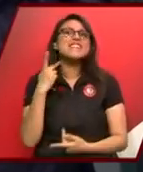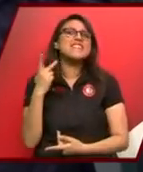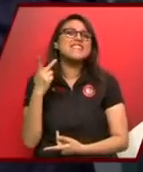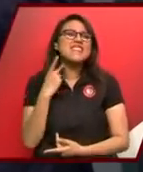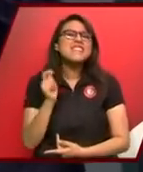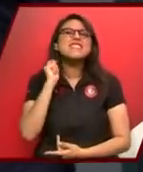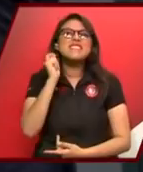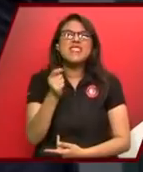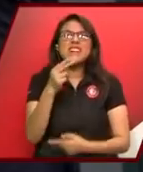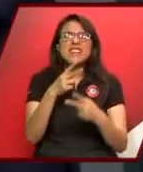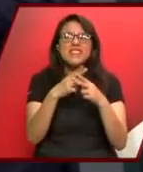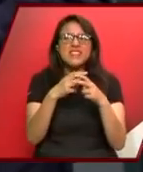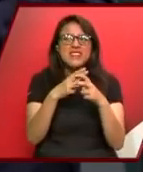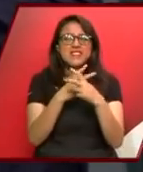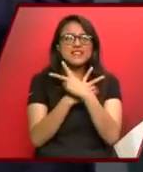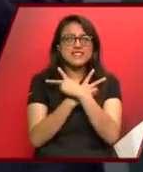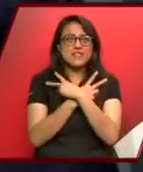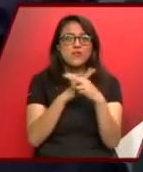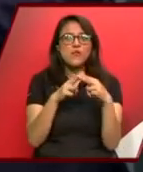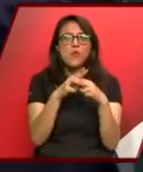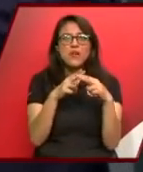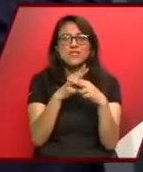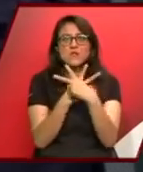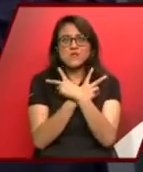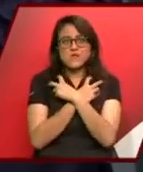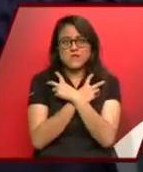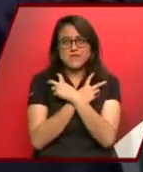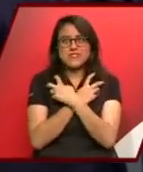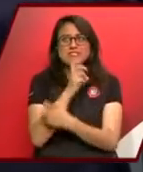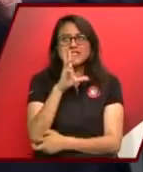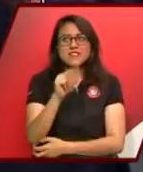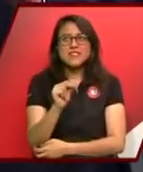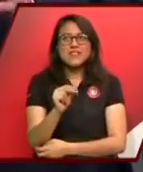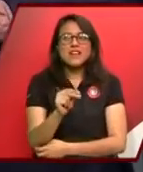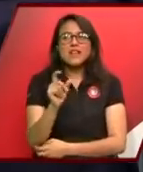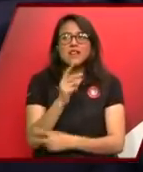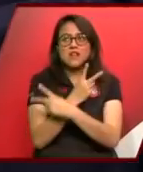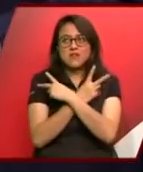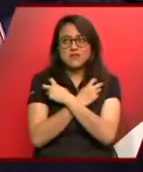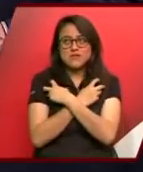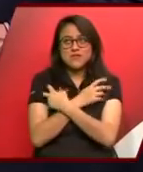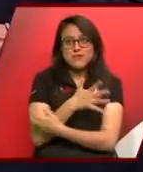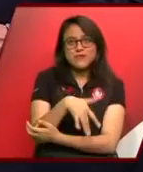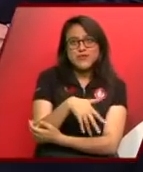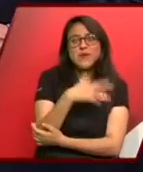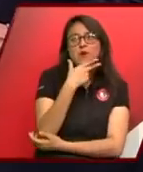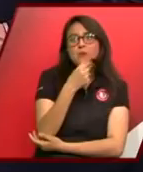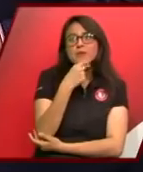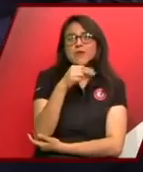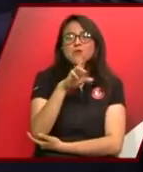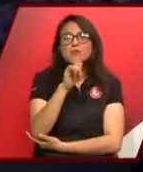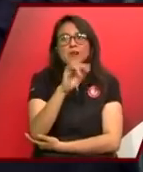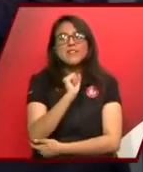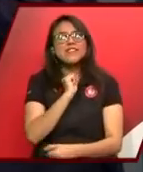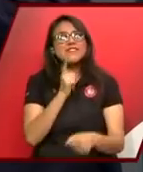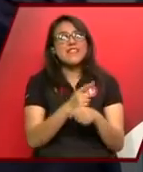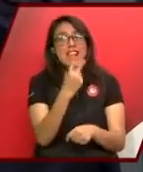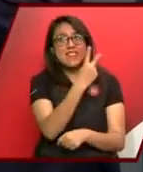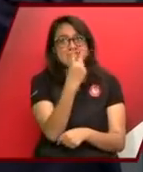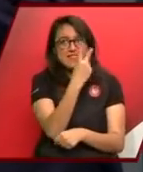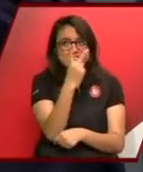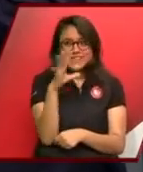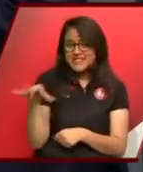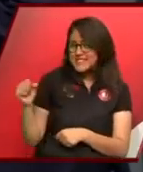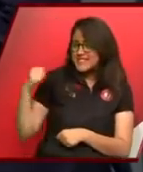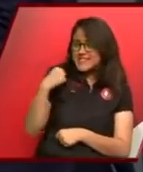político, esto es un símbolo, pero esto es más iniciativa privada. El hueso que buscaba el urbano, ya lo encontró, ya agarró dos,